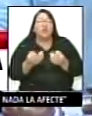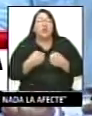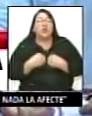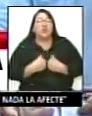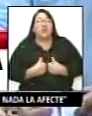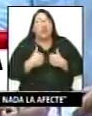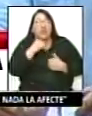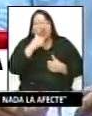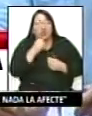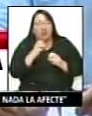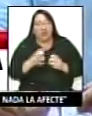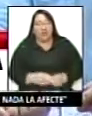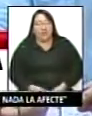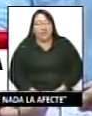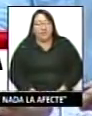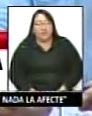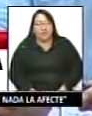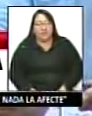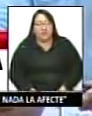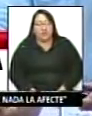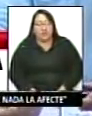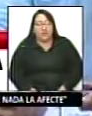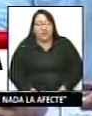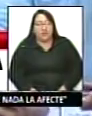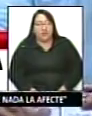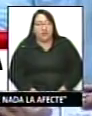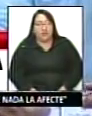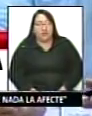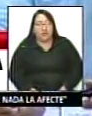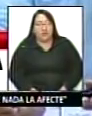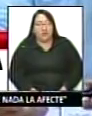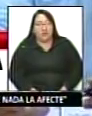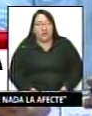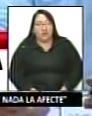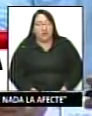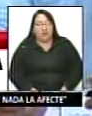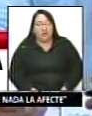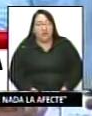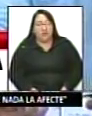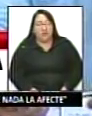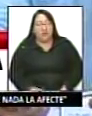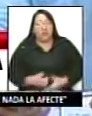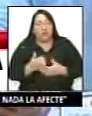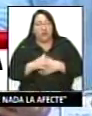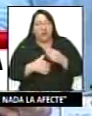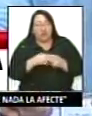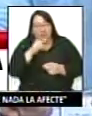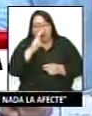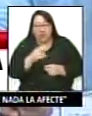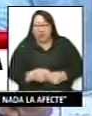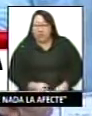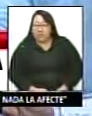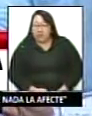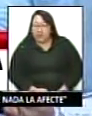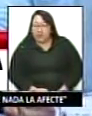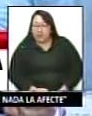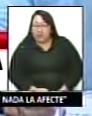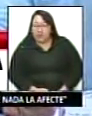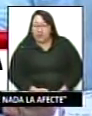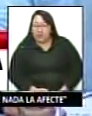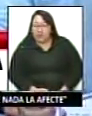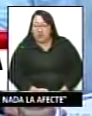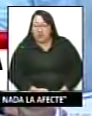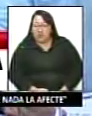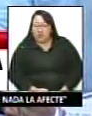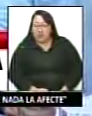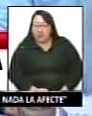diaria, ¿no? Para que la gastronomía finalmente pueda servir de una manera integral al bienestar del Perú. Así que del lado de nosotros, cuenten